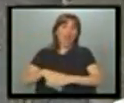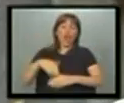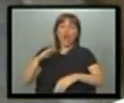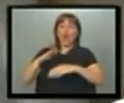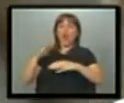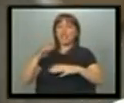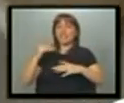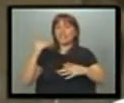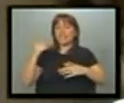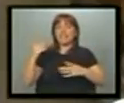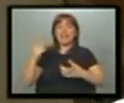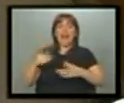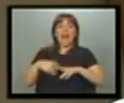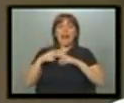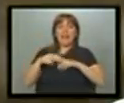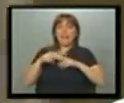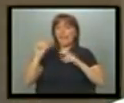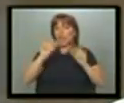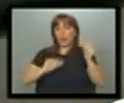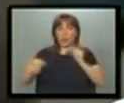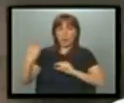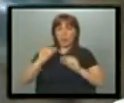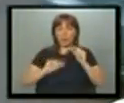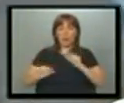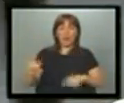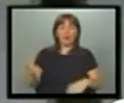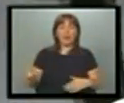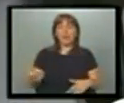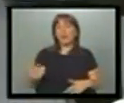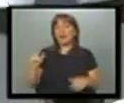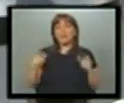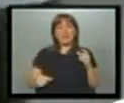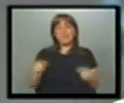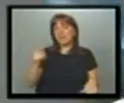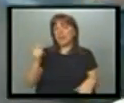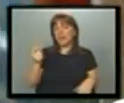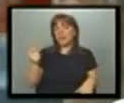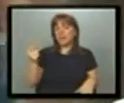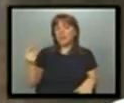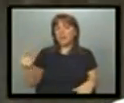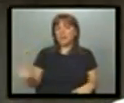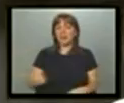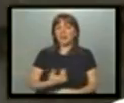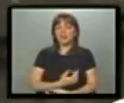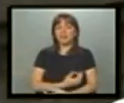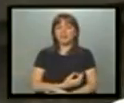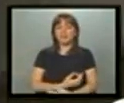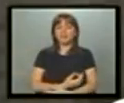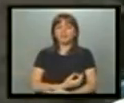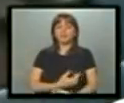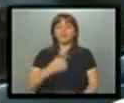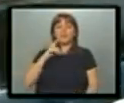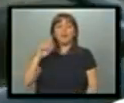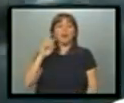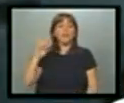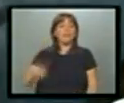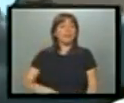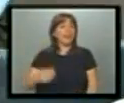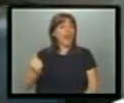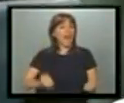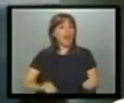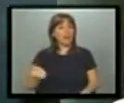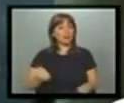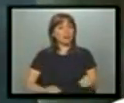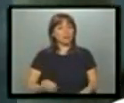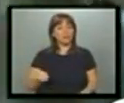claro, porque aquí había gente atendiendo, no había tanta gente en el local, pero sí gente atendiendo. Bueno, y vamos a ver rápidamente cómo ha quedado